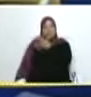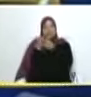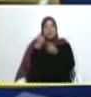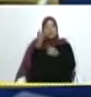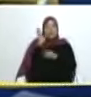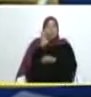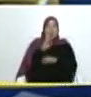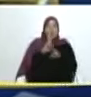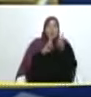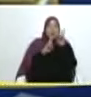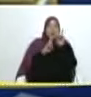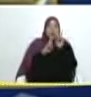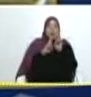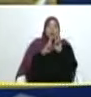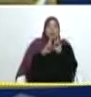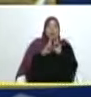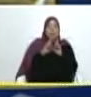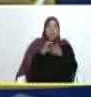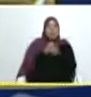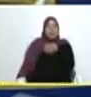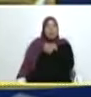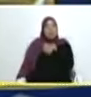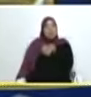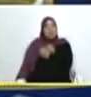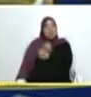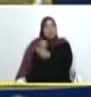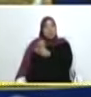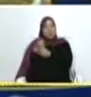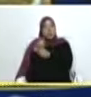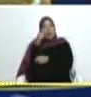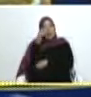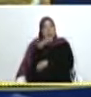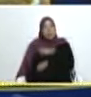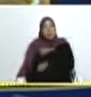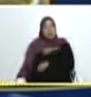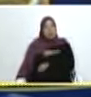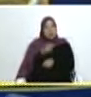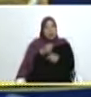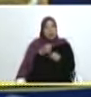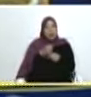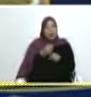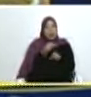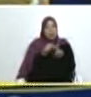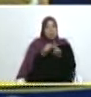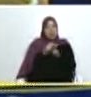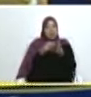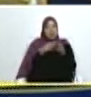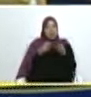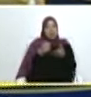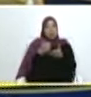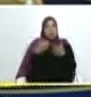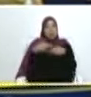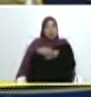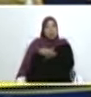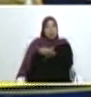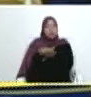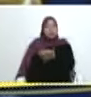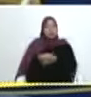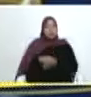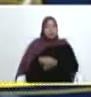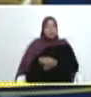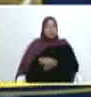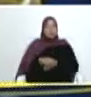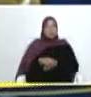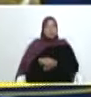contaminado. Eso tiene que habernos llamado, además como población que fuimos víctimas de esta pandemia del